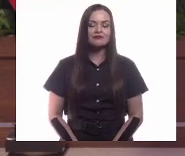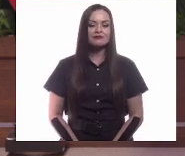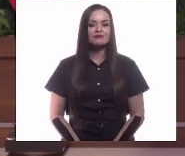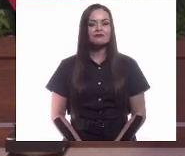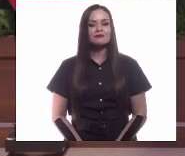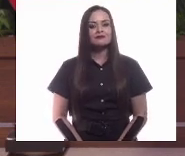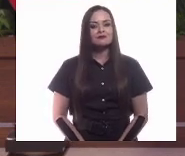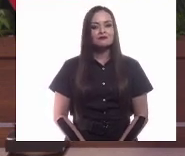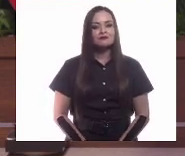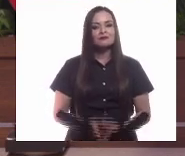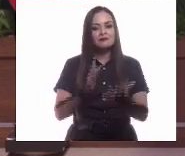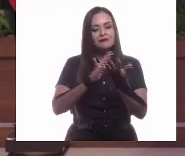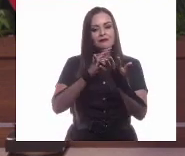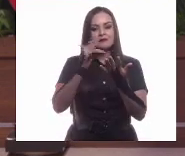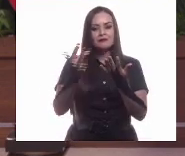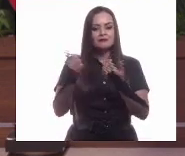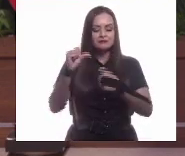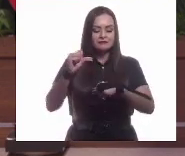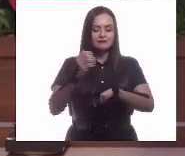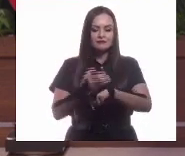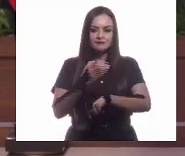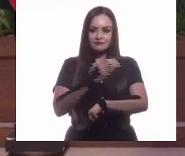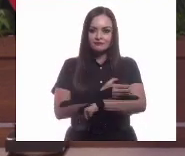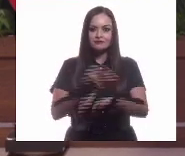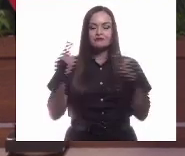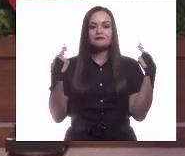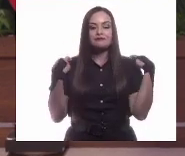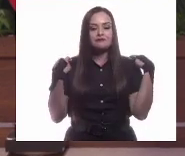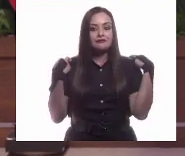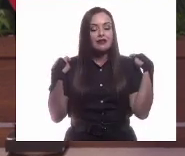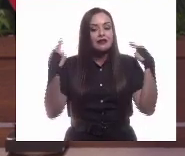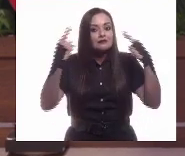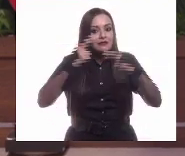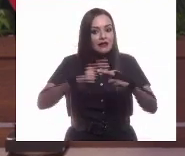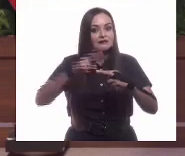Agradezco la presencia del profesor Víctor Manuel Castro